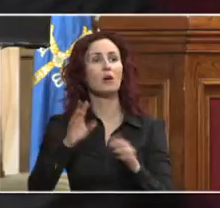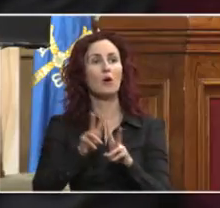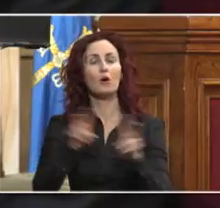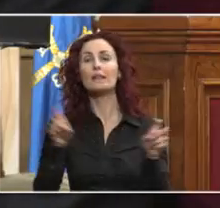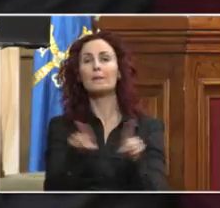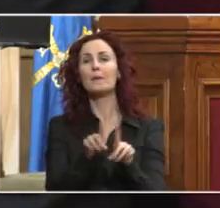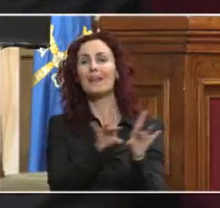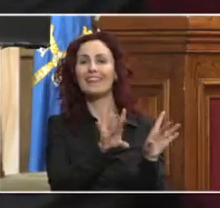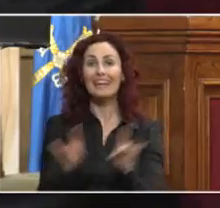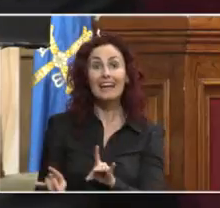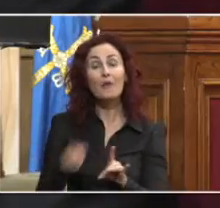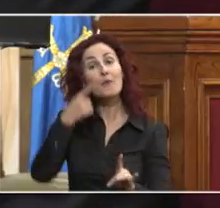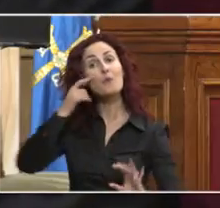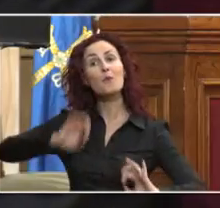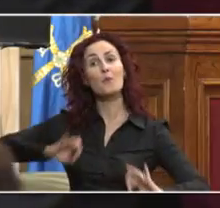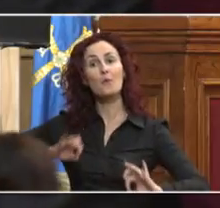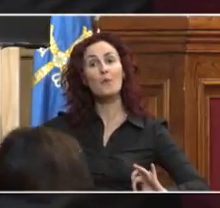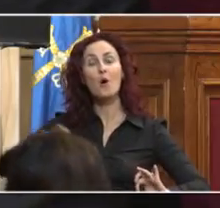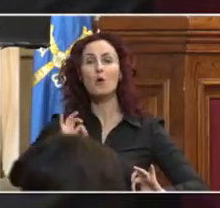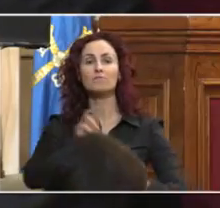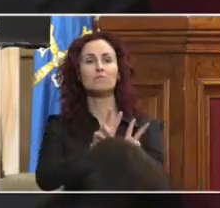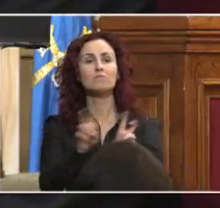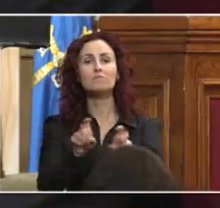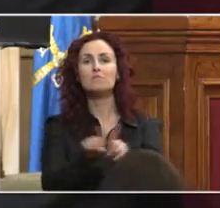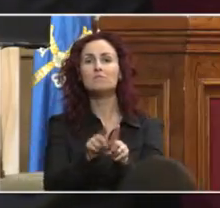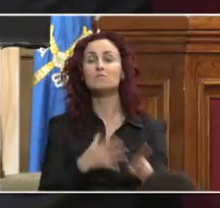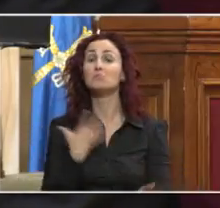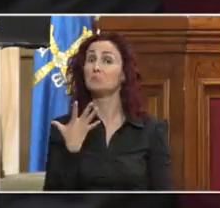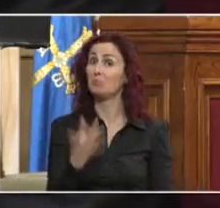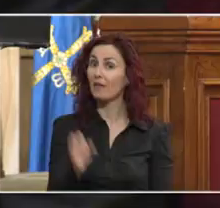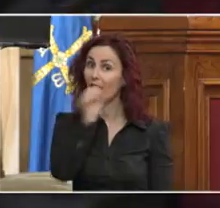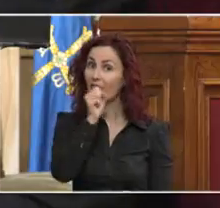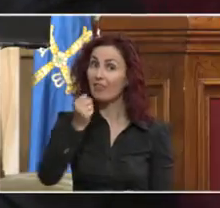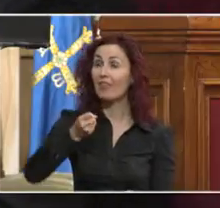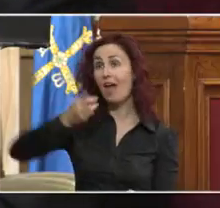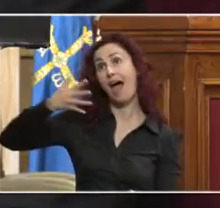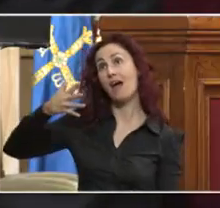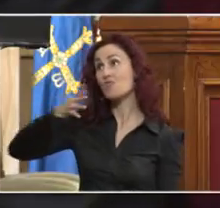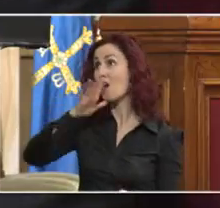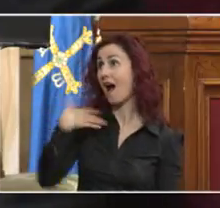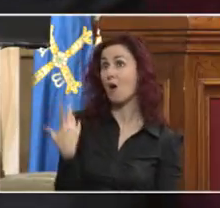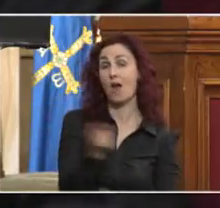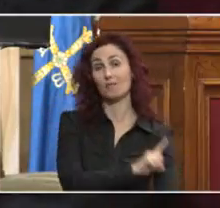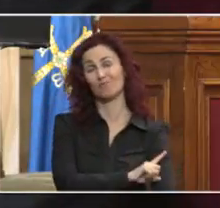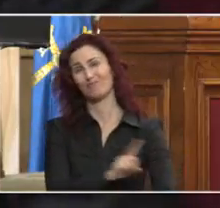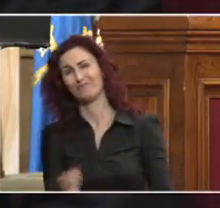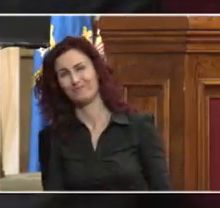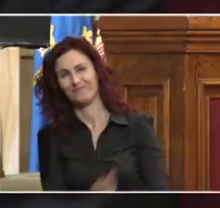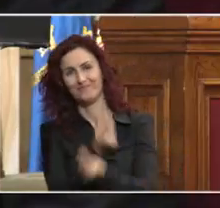que ser más prudente o algunas cuestiones que a lo mejor se podrían haber cantado hace unos años, ahora pues son un poquitín